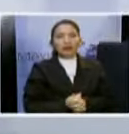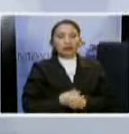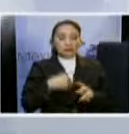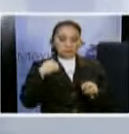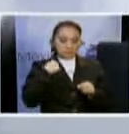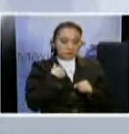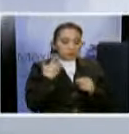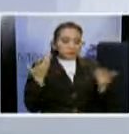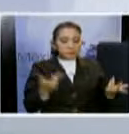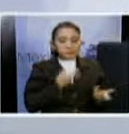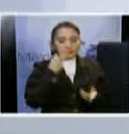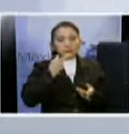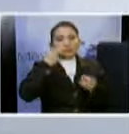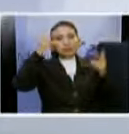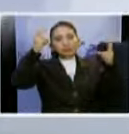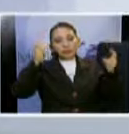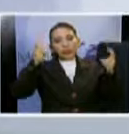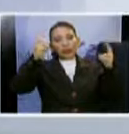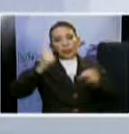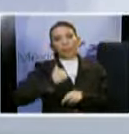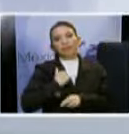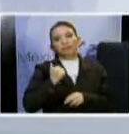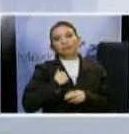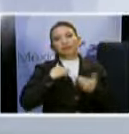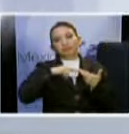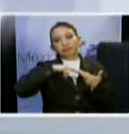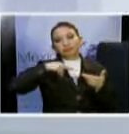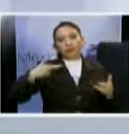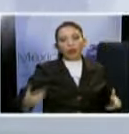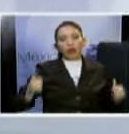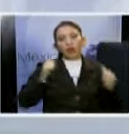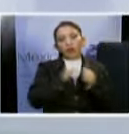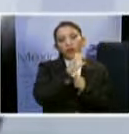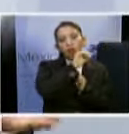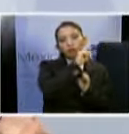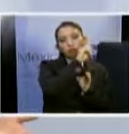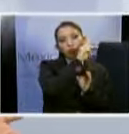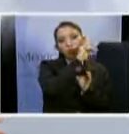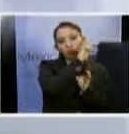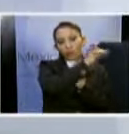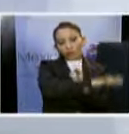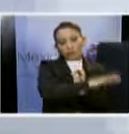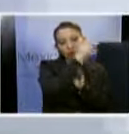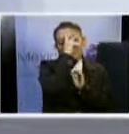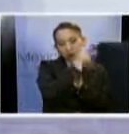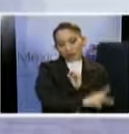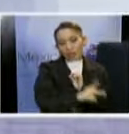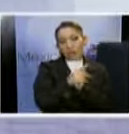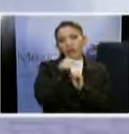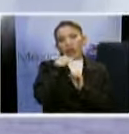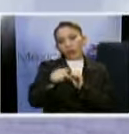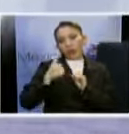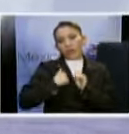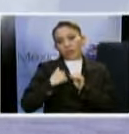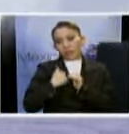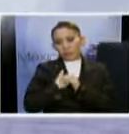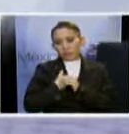toca a mí hablar de Canadá, de la relación consular, de la acción consular de México en